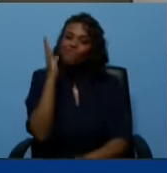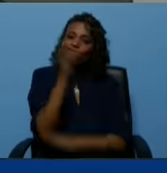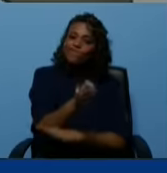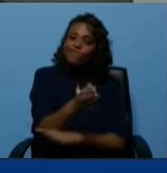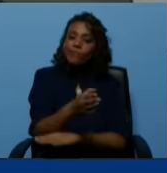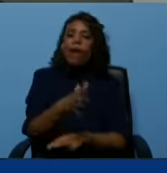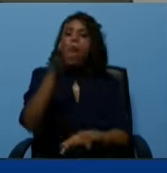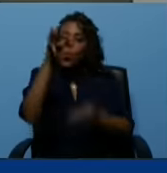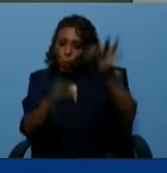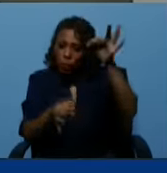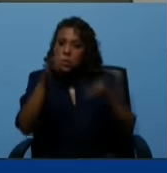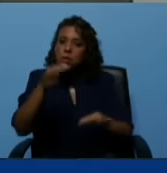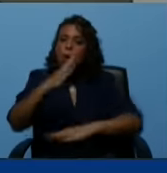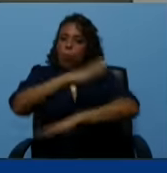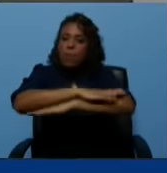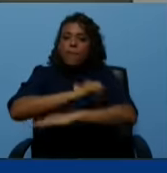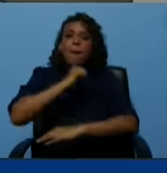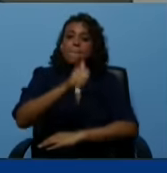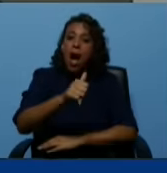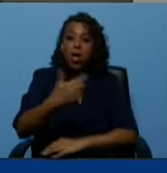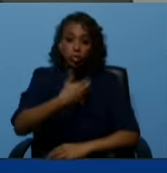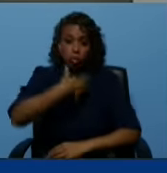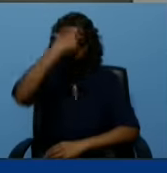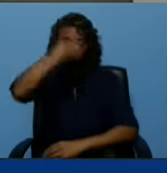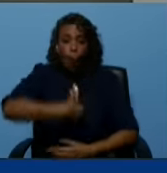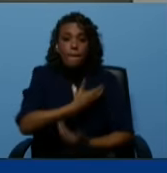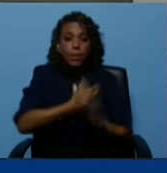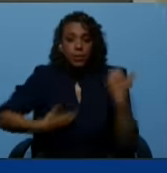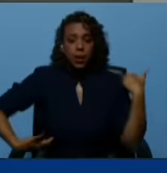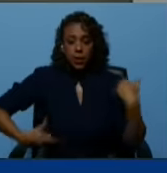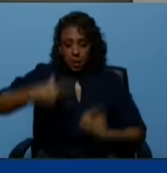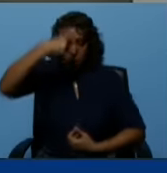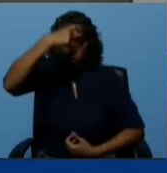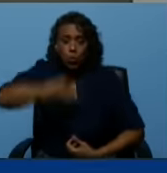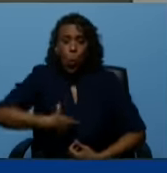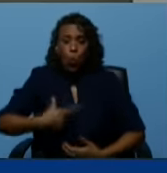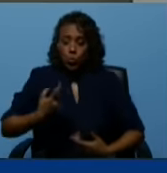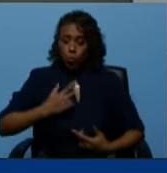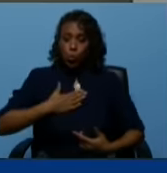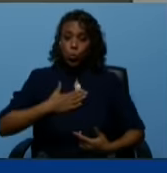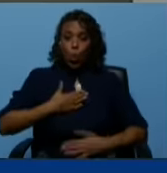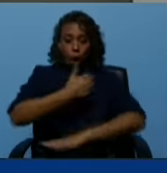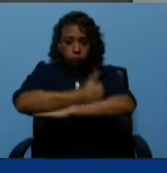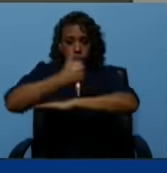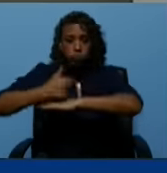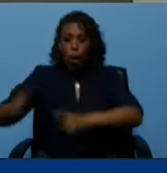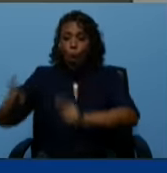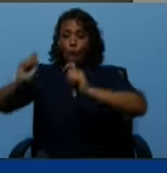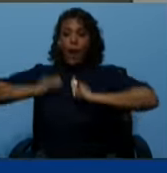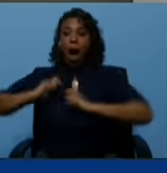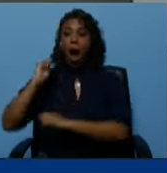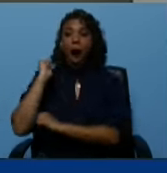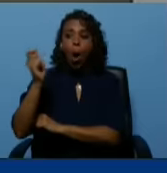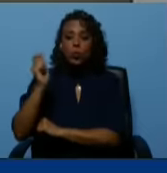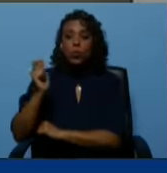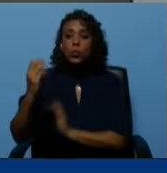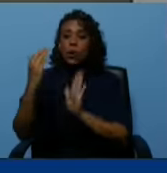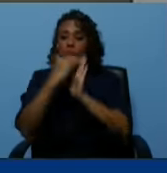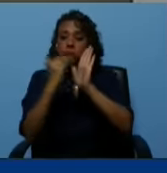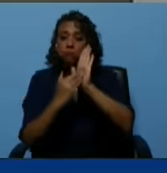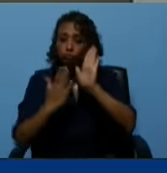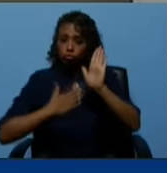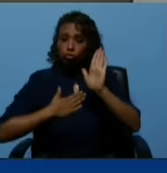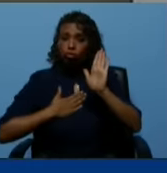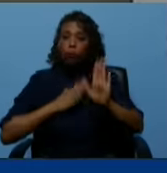Tiene que haber justicia. Como jefe de Estado que soy, en uso de mis atribuciones constitucionales,